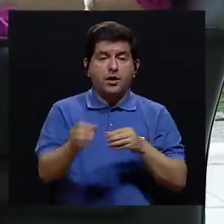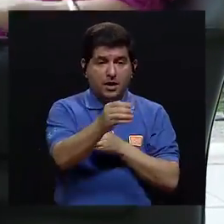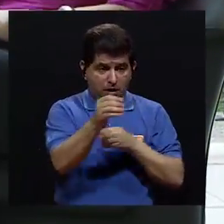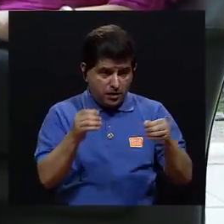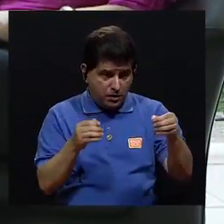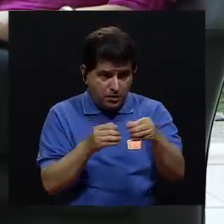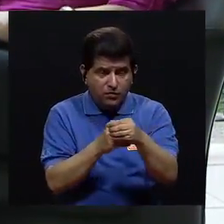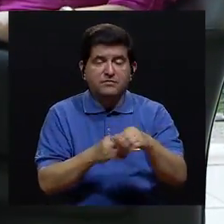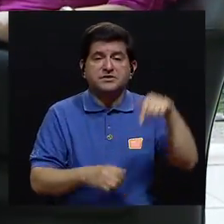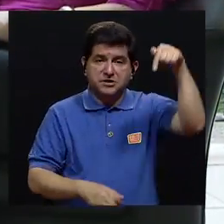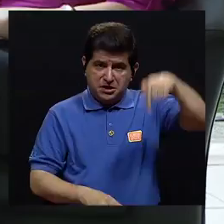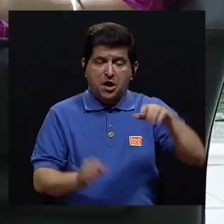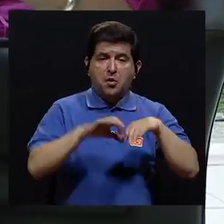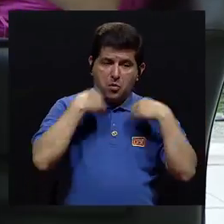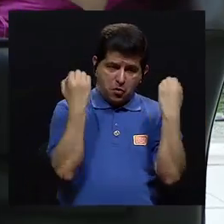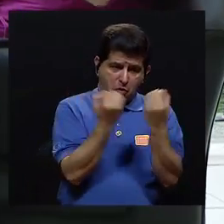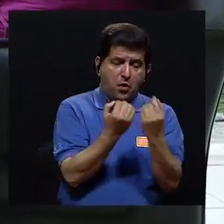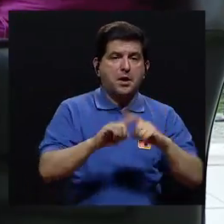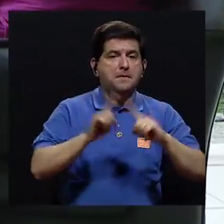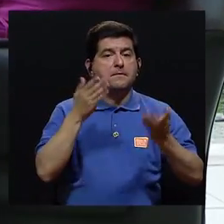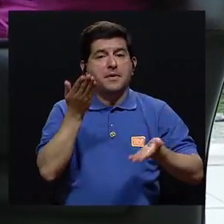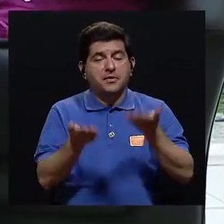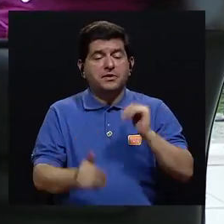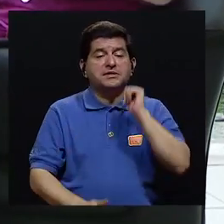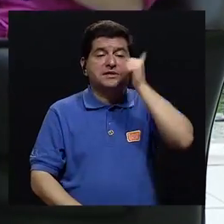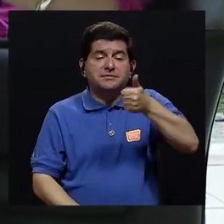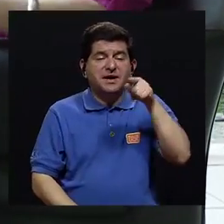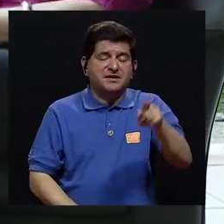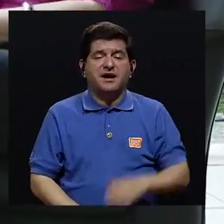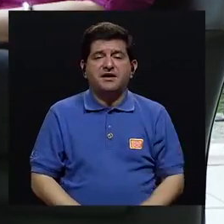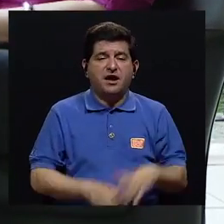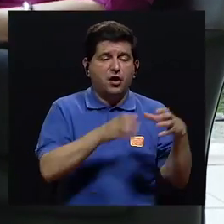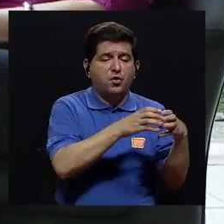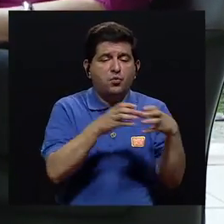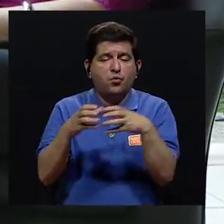oficina y mañana son puros